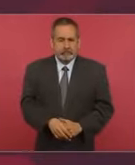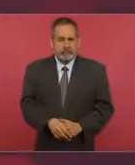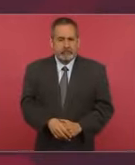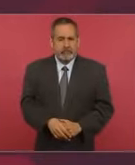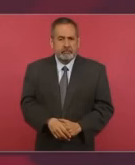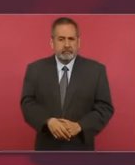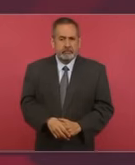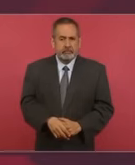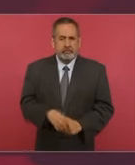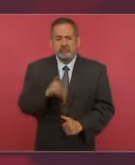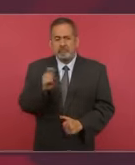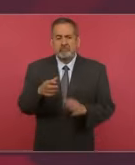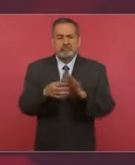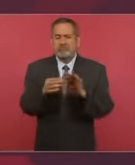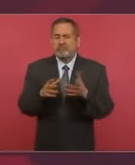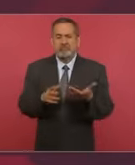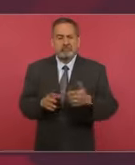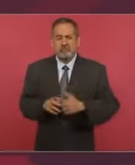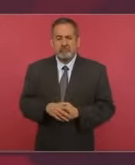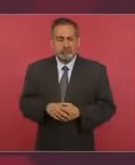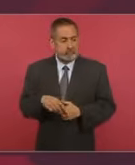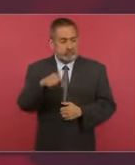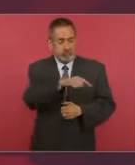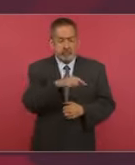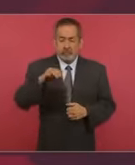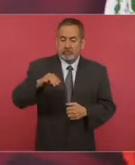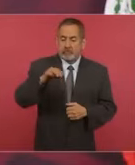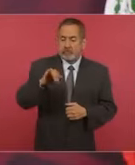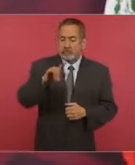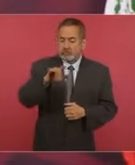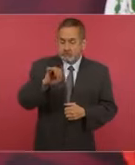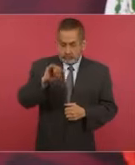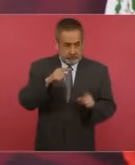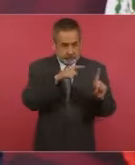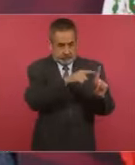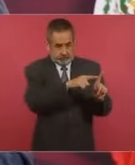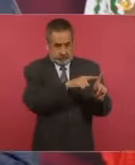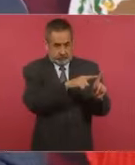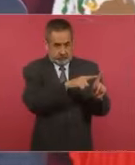no hay en Milei